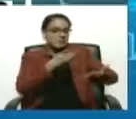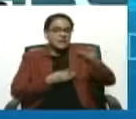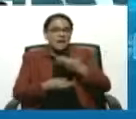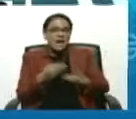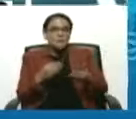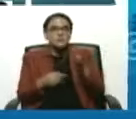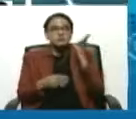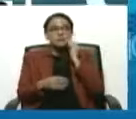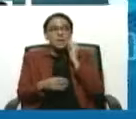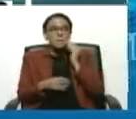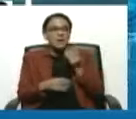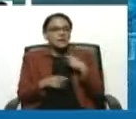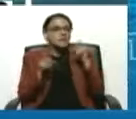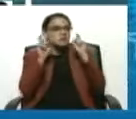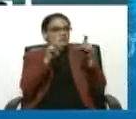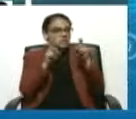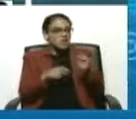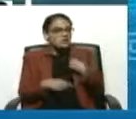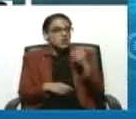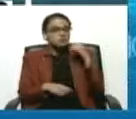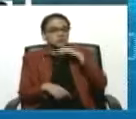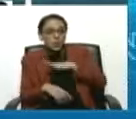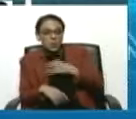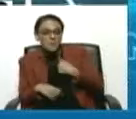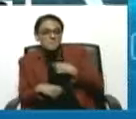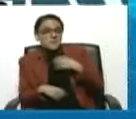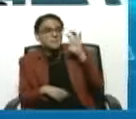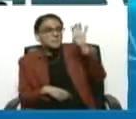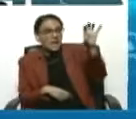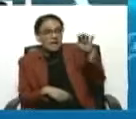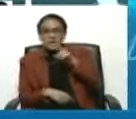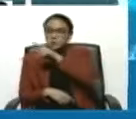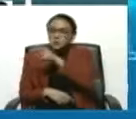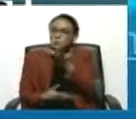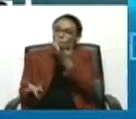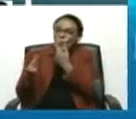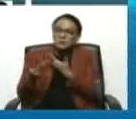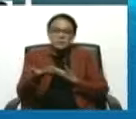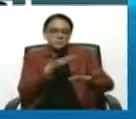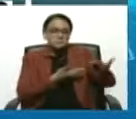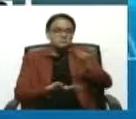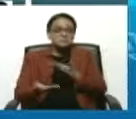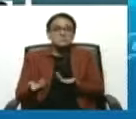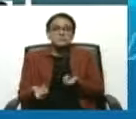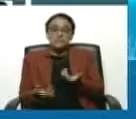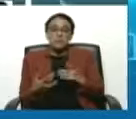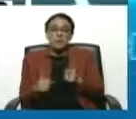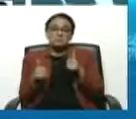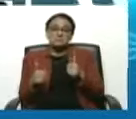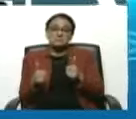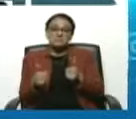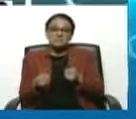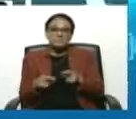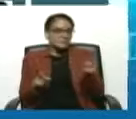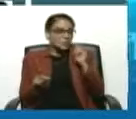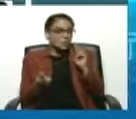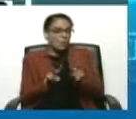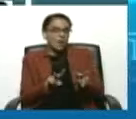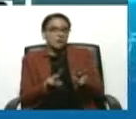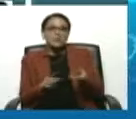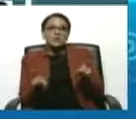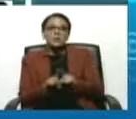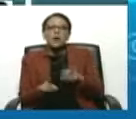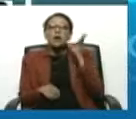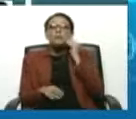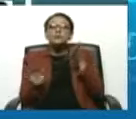experiencia. Como ahorita estaba diciendo el compañero Fan Lan, la experiencia china. Yo me